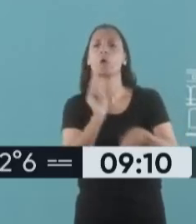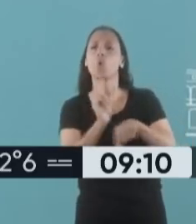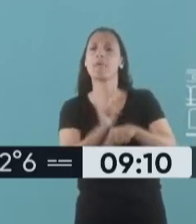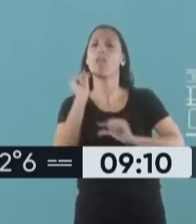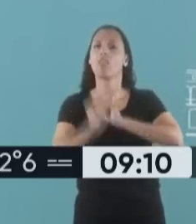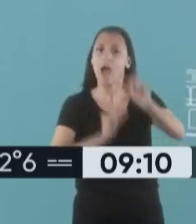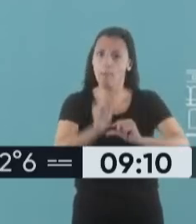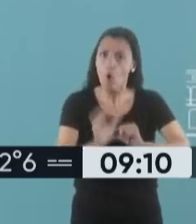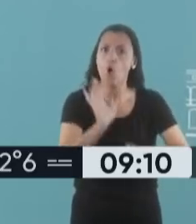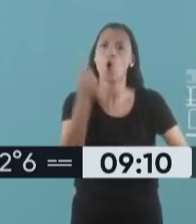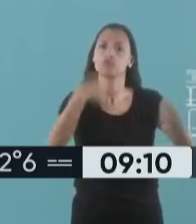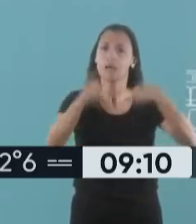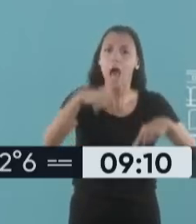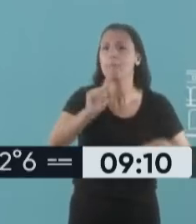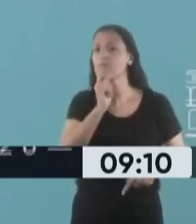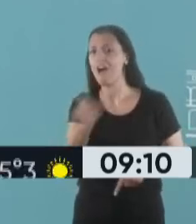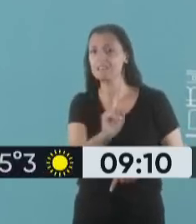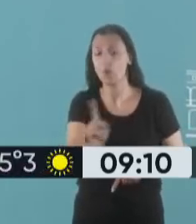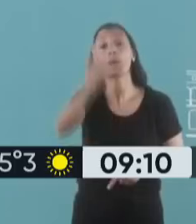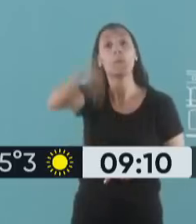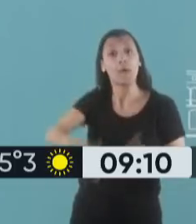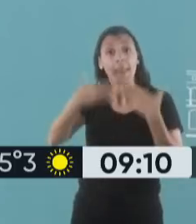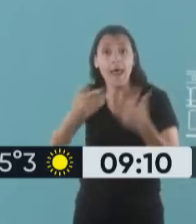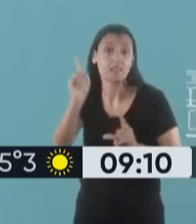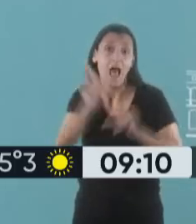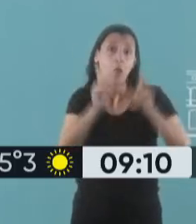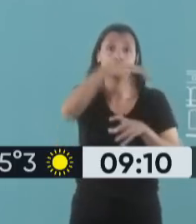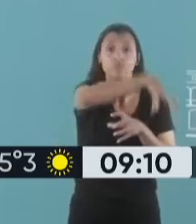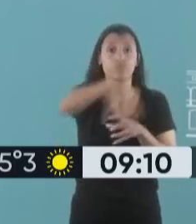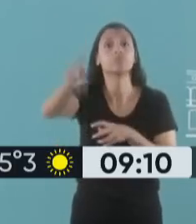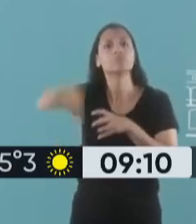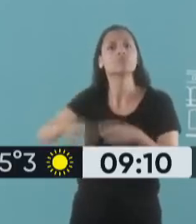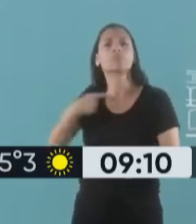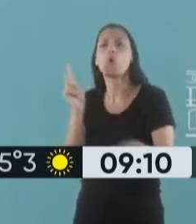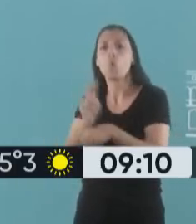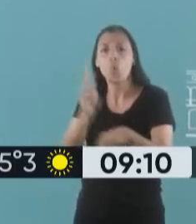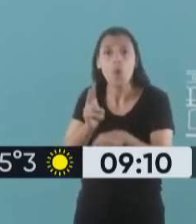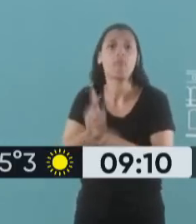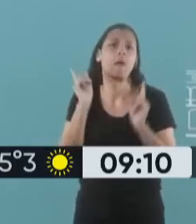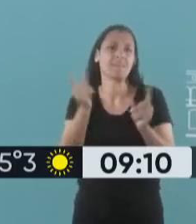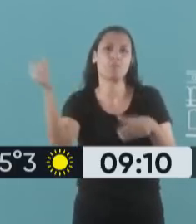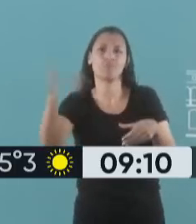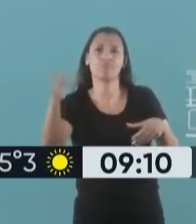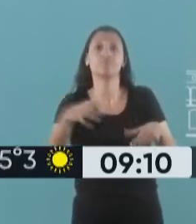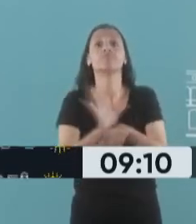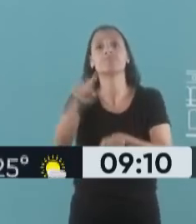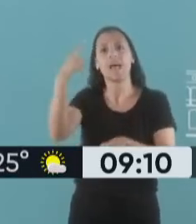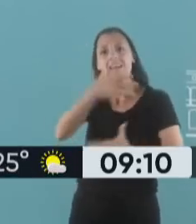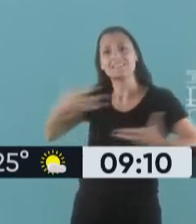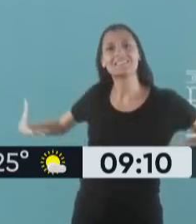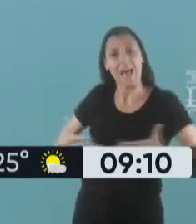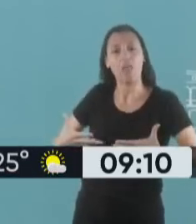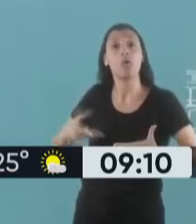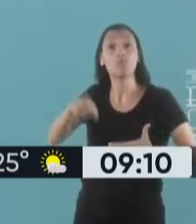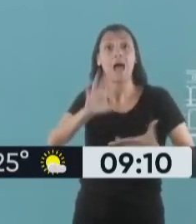se va a hacer a través de los organismos correspondientes para cuidar los intereses también del Estado argentino, porque de